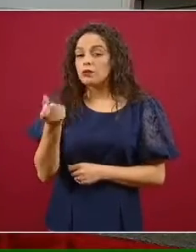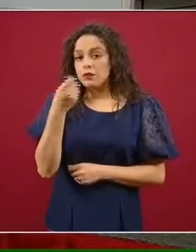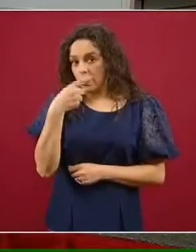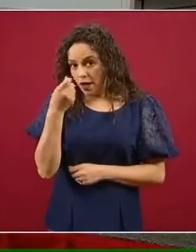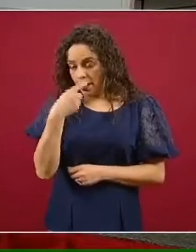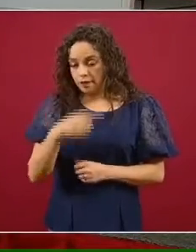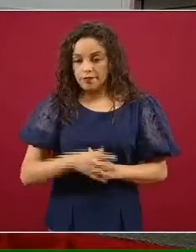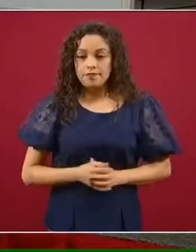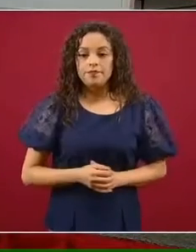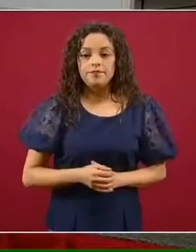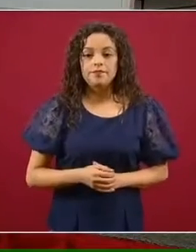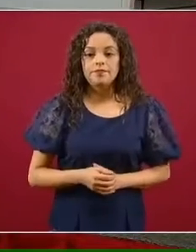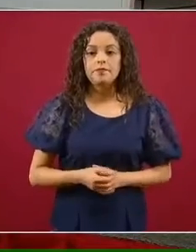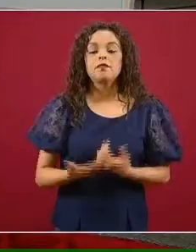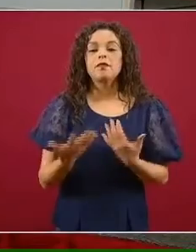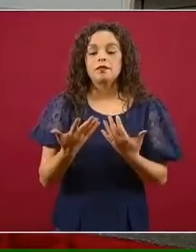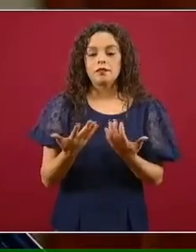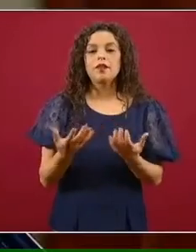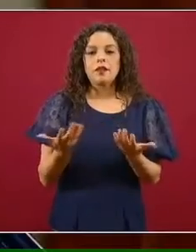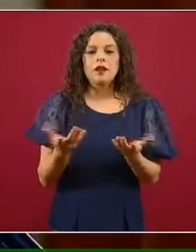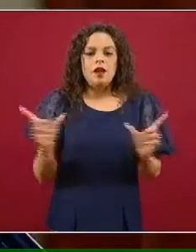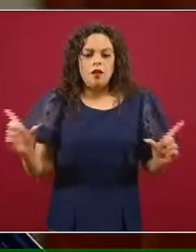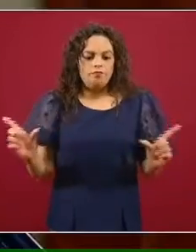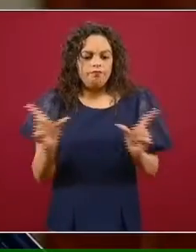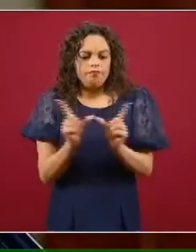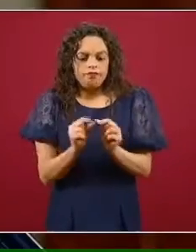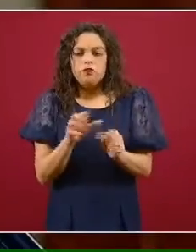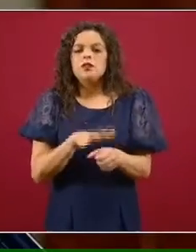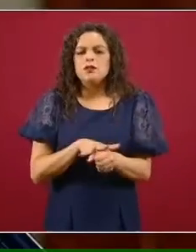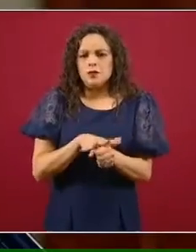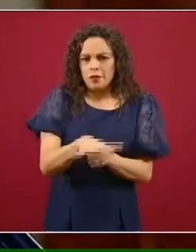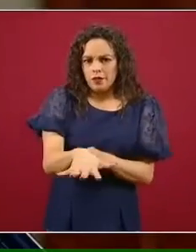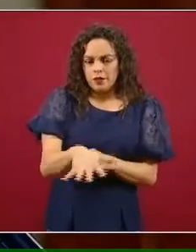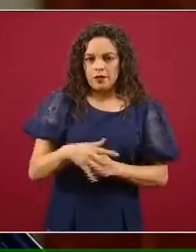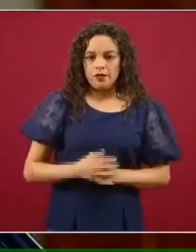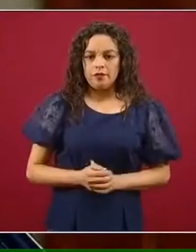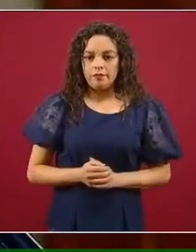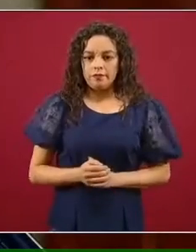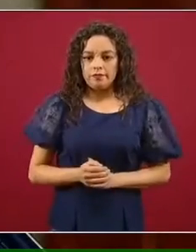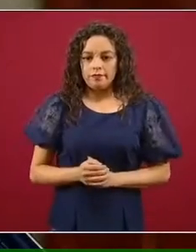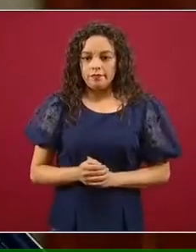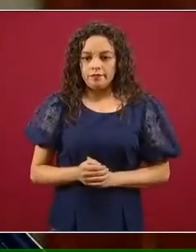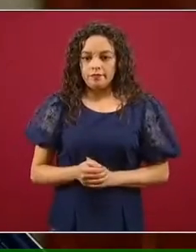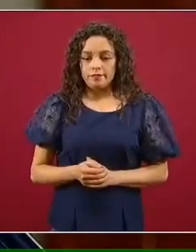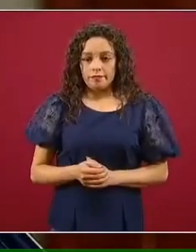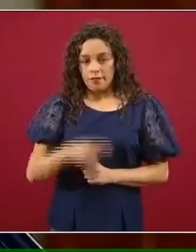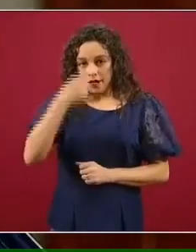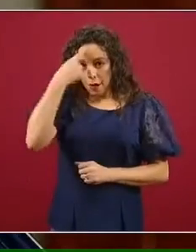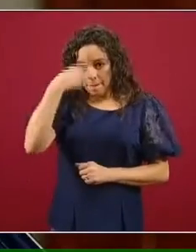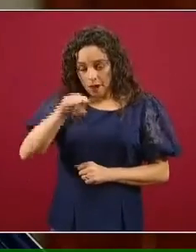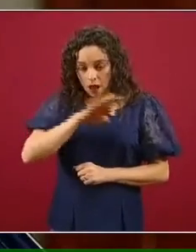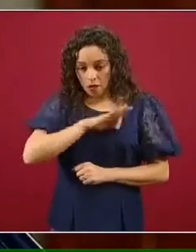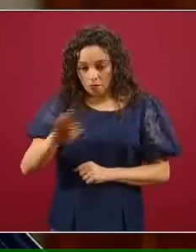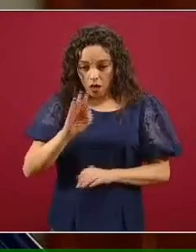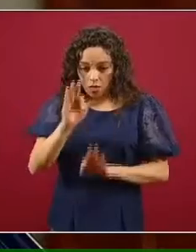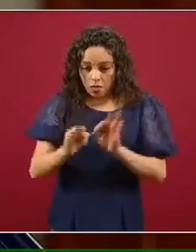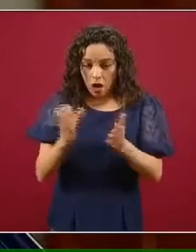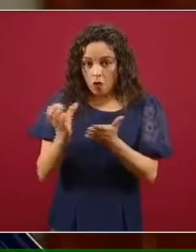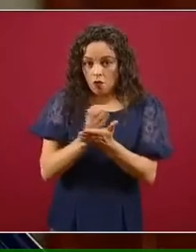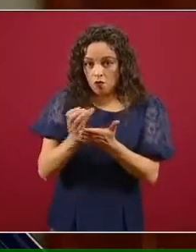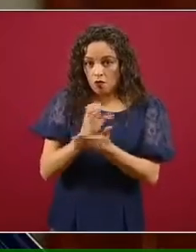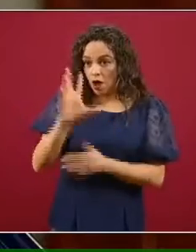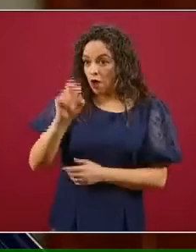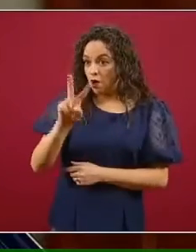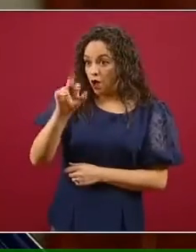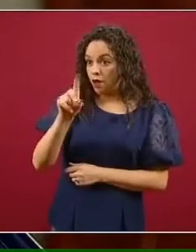¿Cuáles serían entonces las conclusiones? El tratamiento de COVID-19 debe